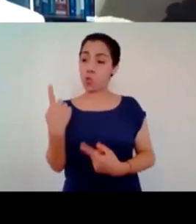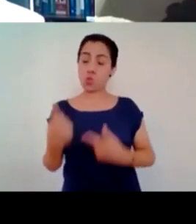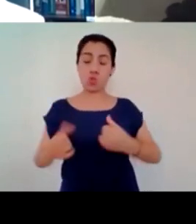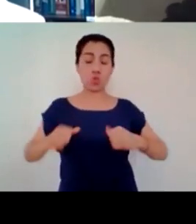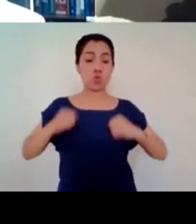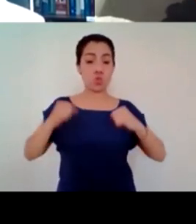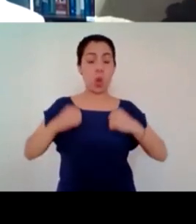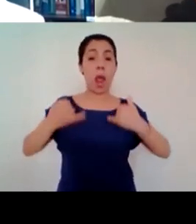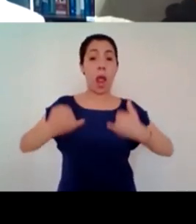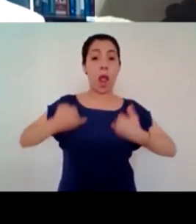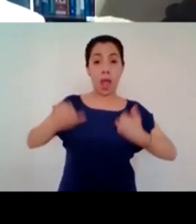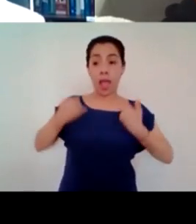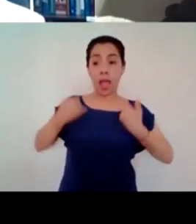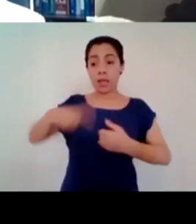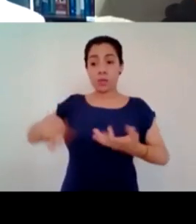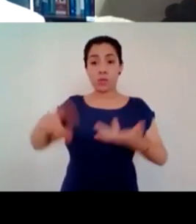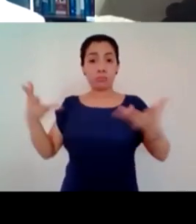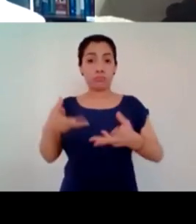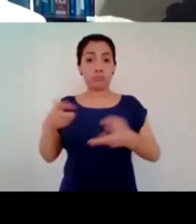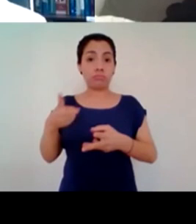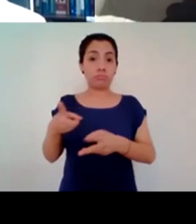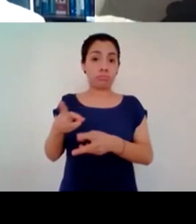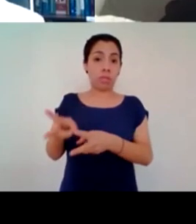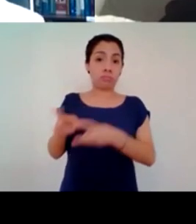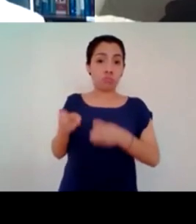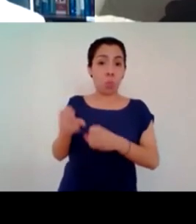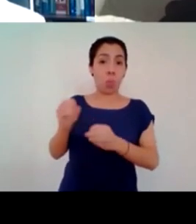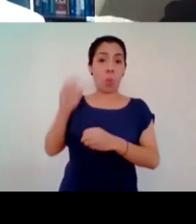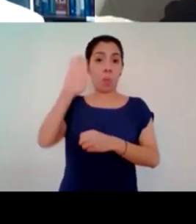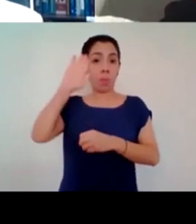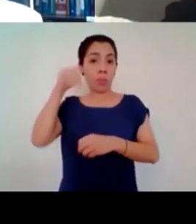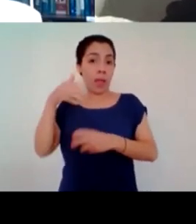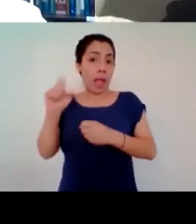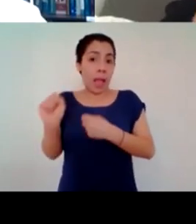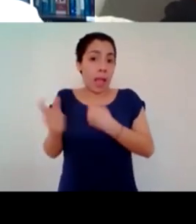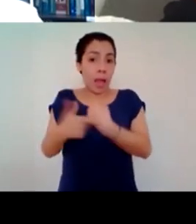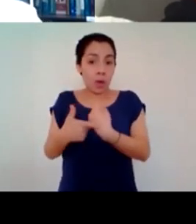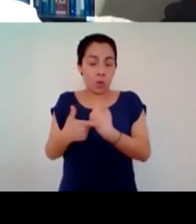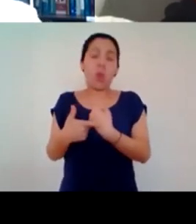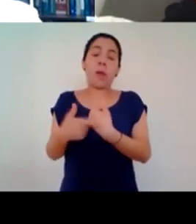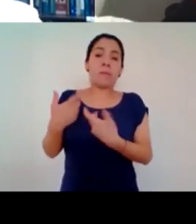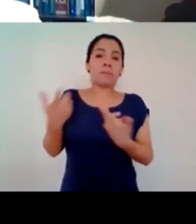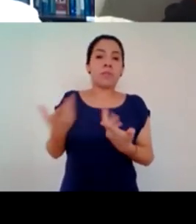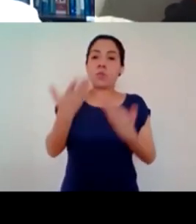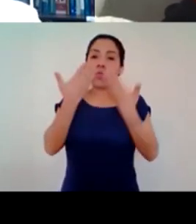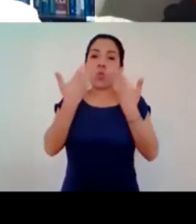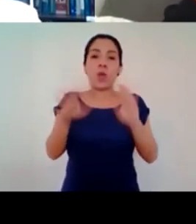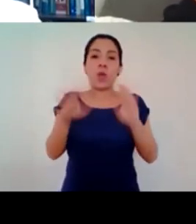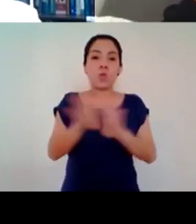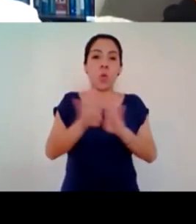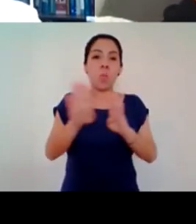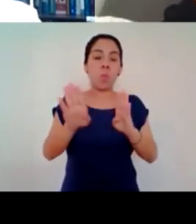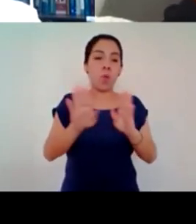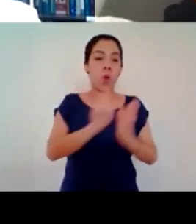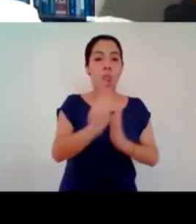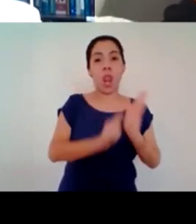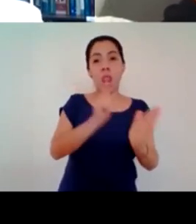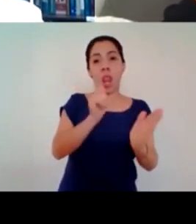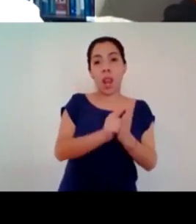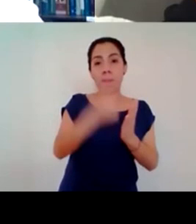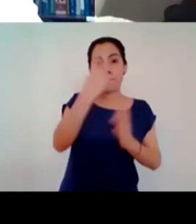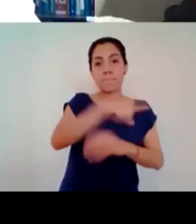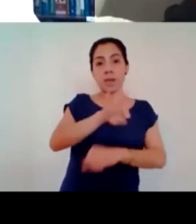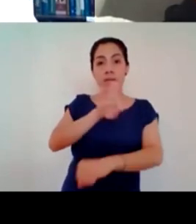en ninguna institución gubernamental, y esto es algo que consideramos que es muy importante, y más, por ejemplo, en el